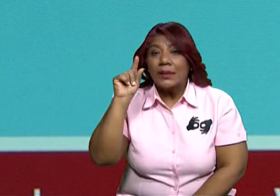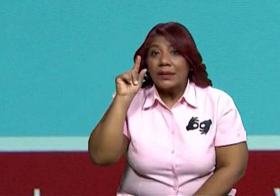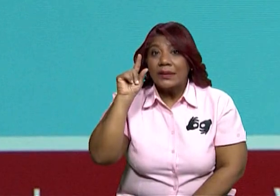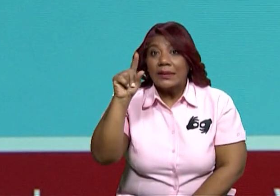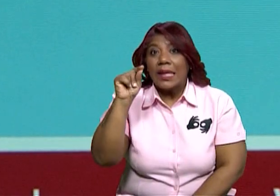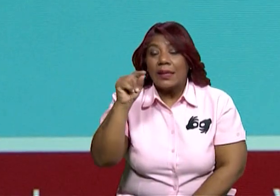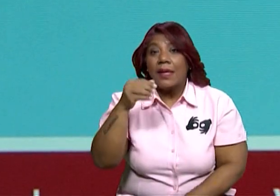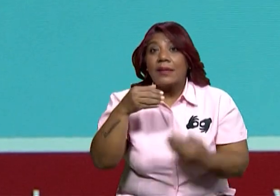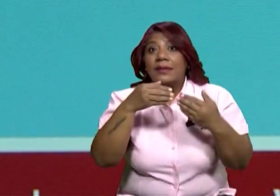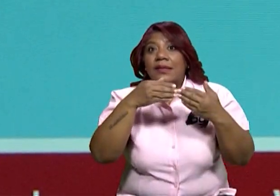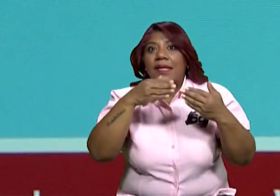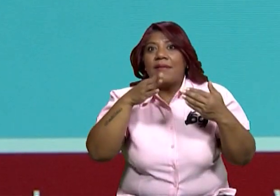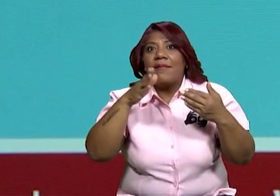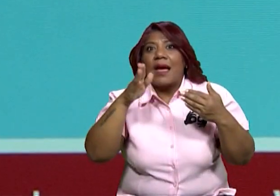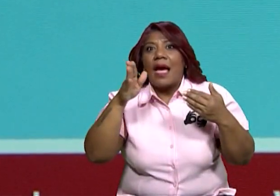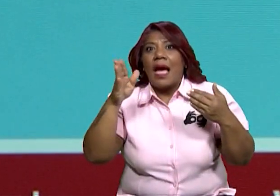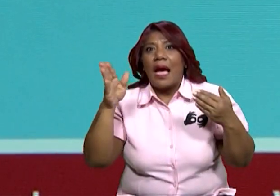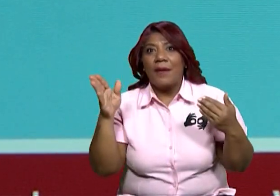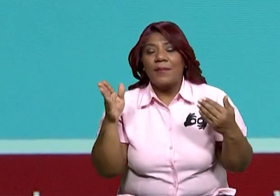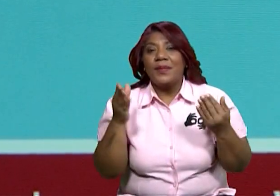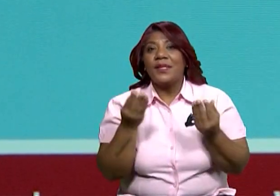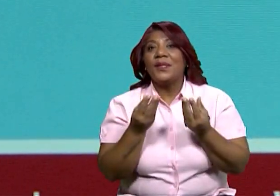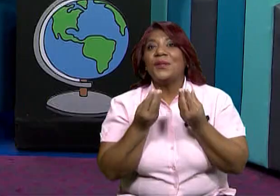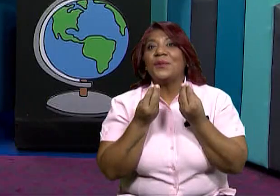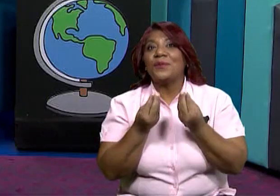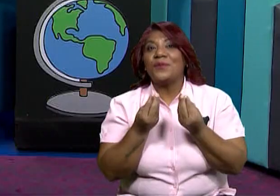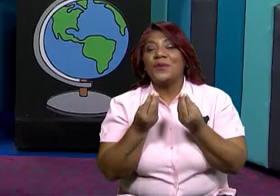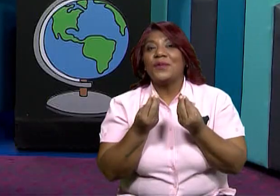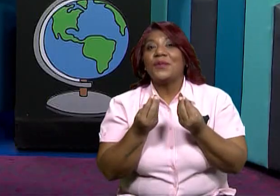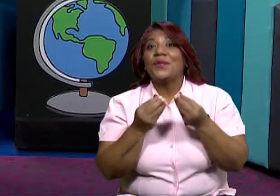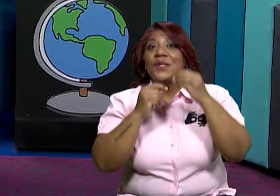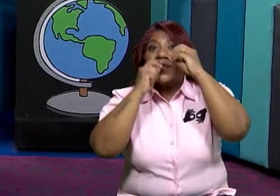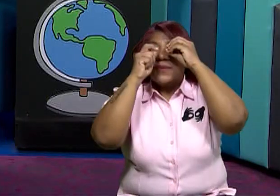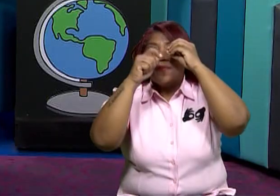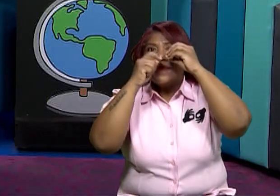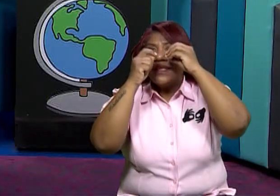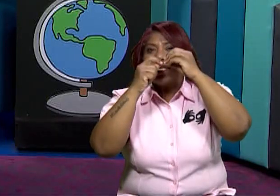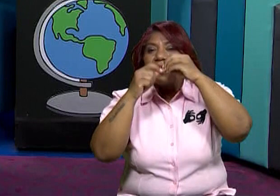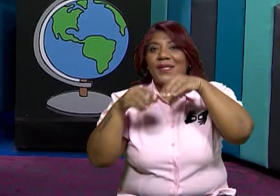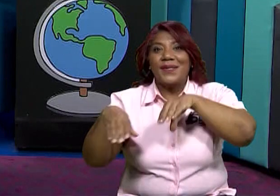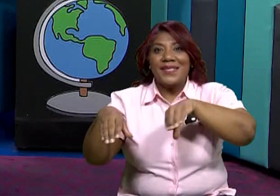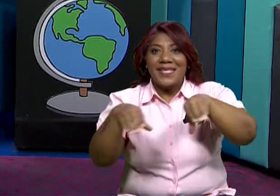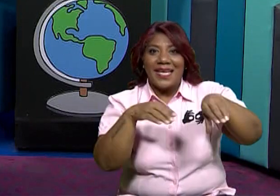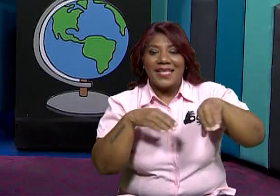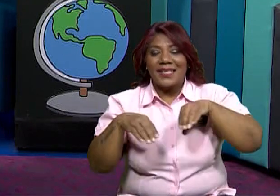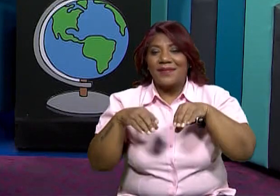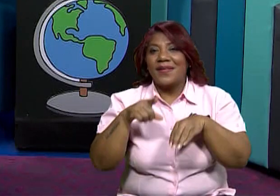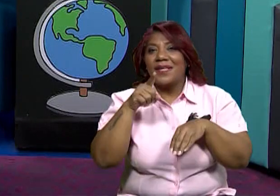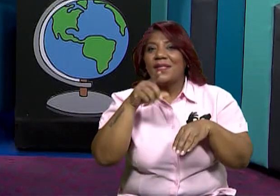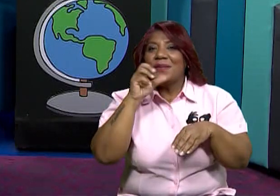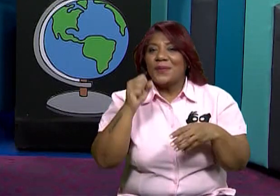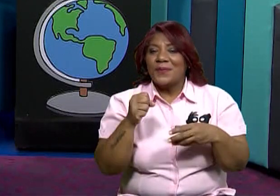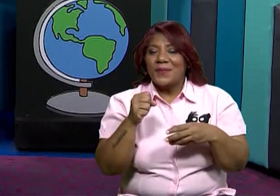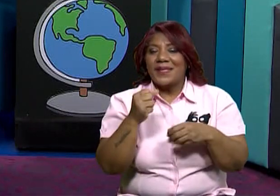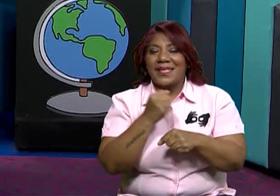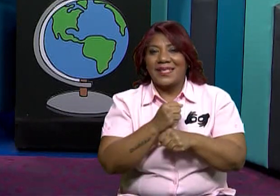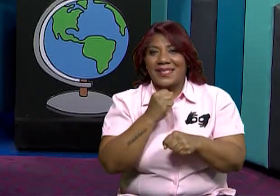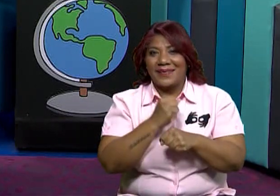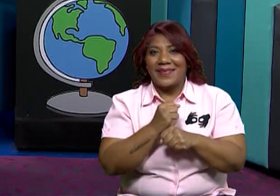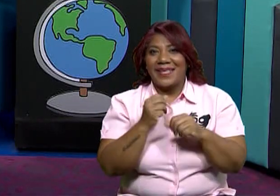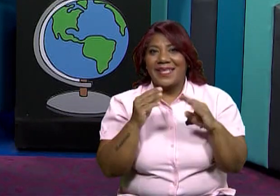encontrarás contenido sobre la acentuación y algunas actividades para que puedas resolver en